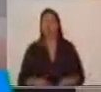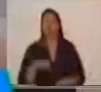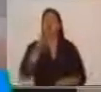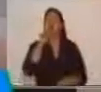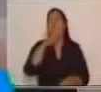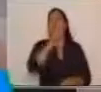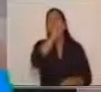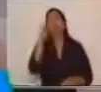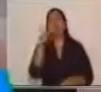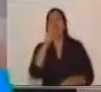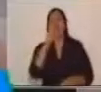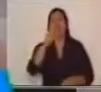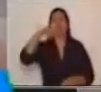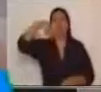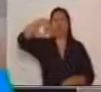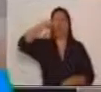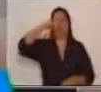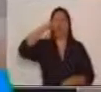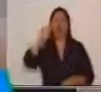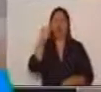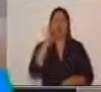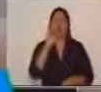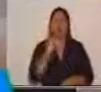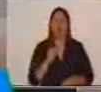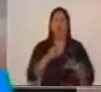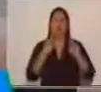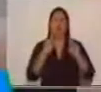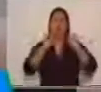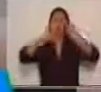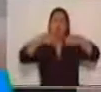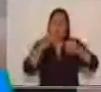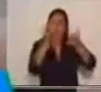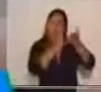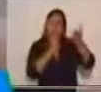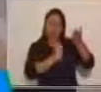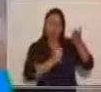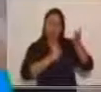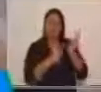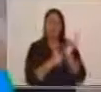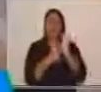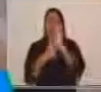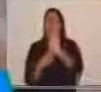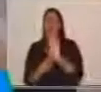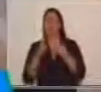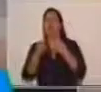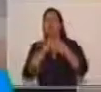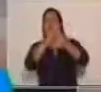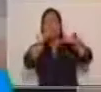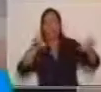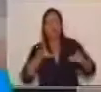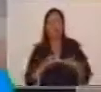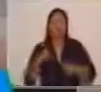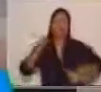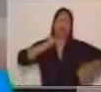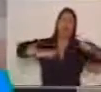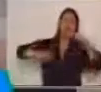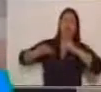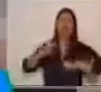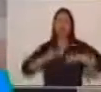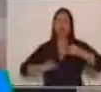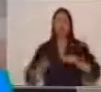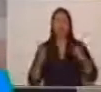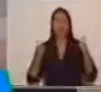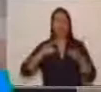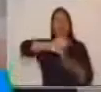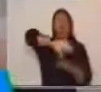autor pueda escribir y todo pueda ser representado en un lugar X o Y, no importa, puede ser en un teatro, puede ser en una concha